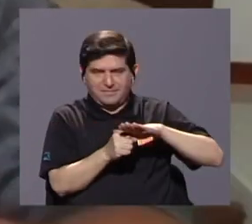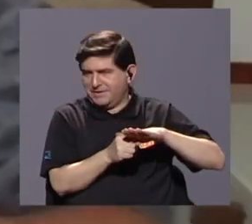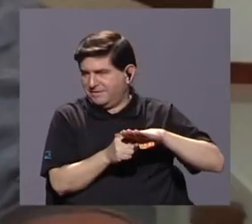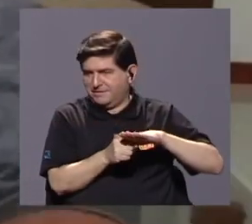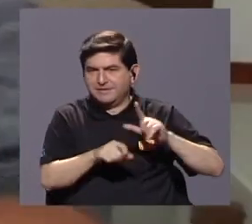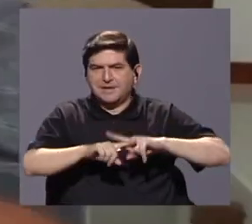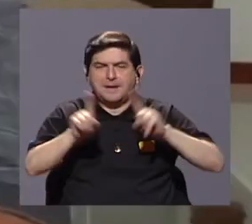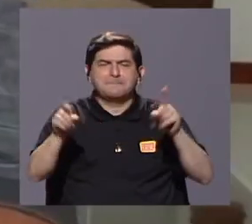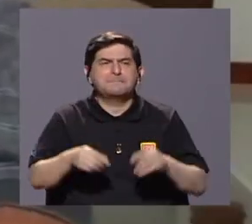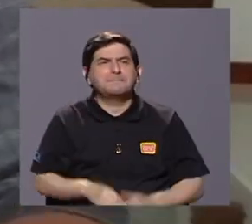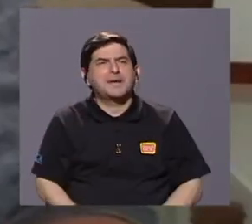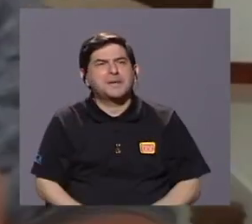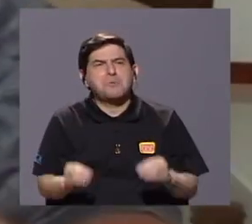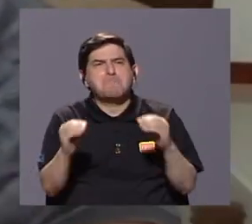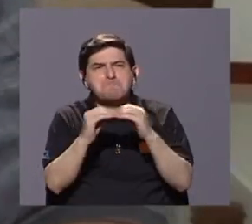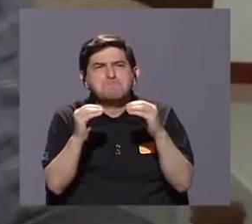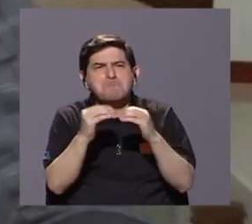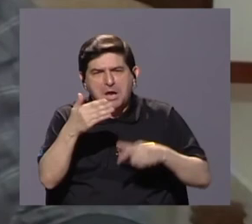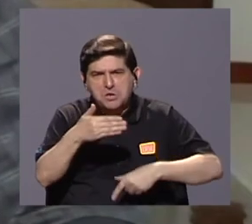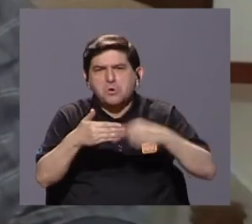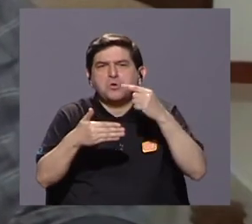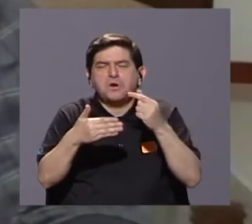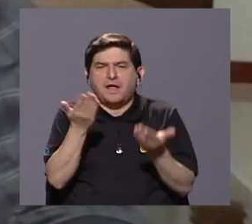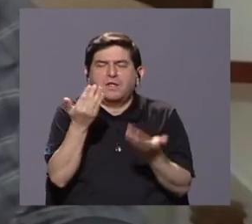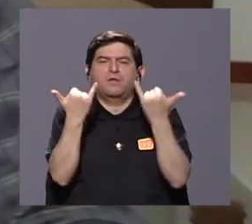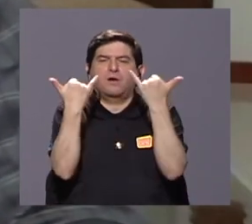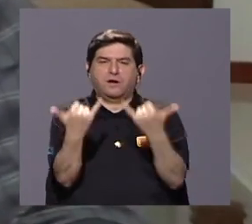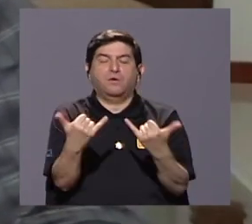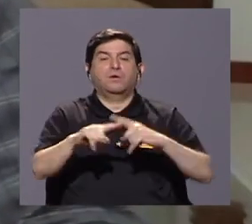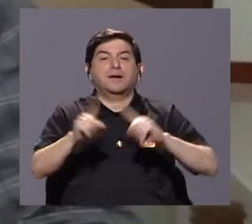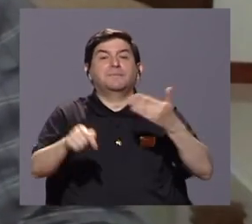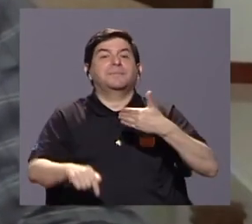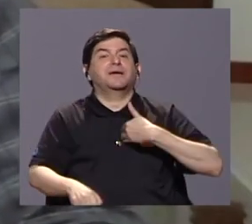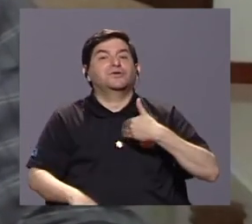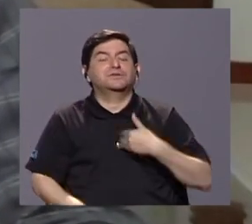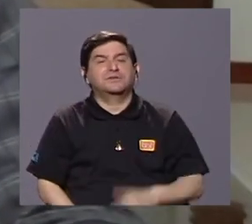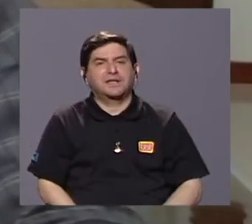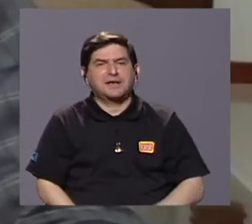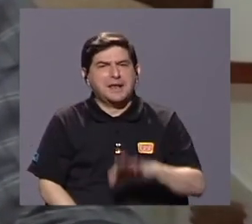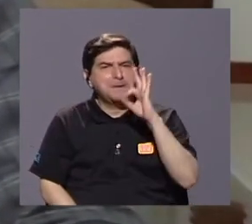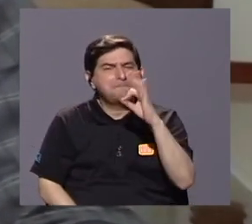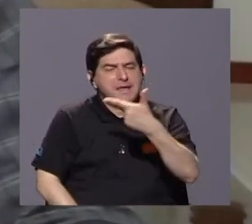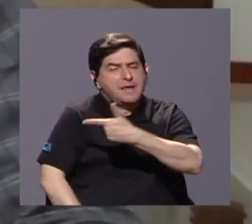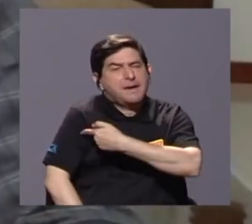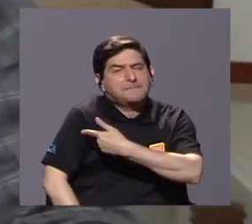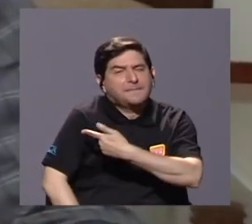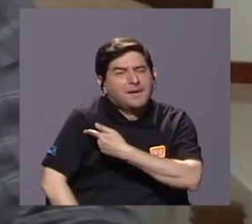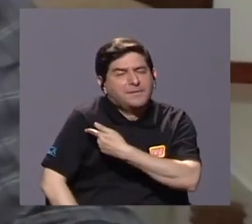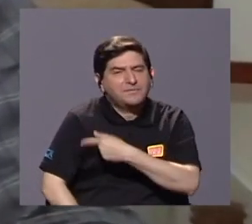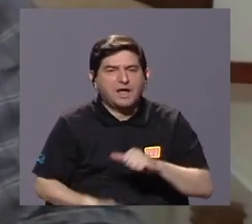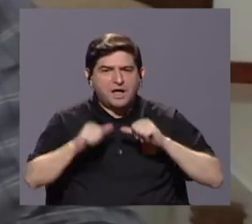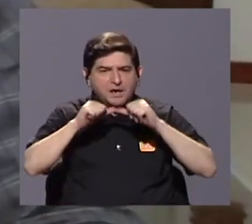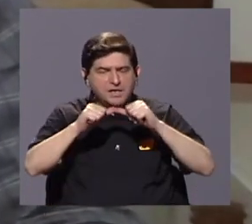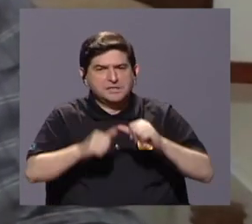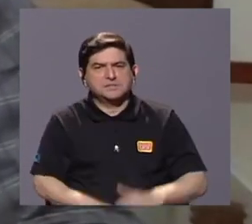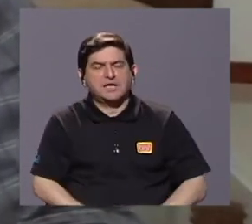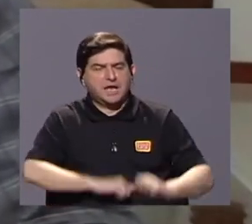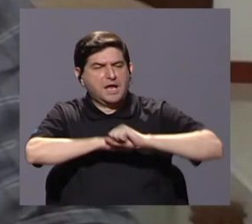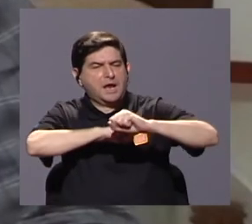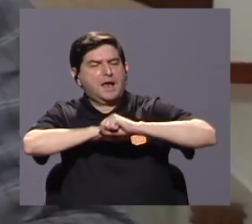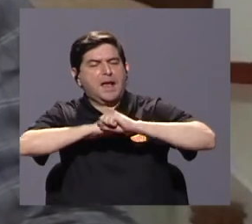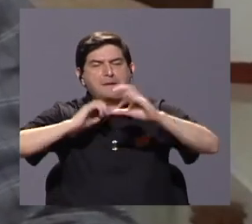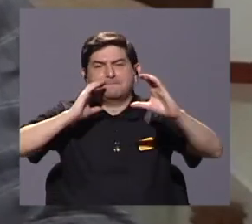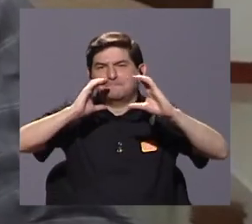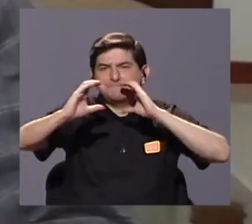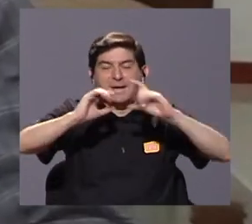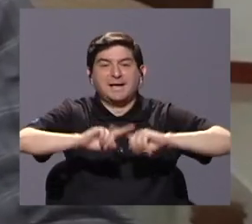pero sí a un mayor grado de presencialidad del que tenemos ahora. Pero tendríamos que administrar muy bien las vacunas y seguir con la campaña de